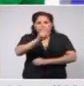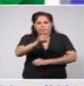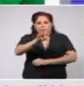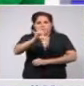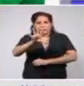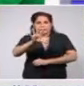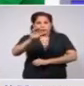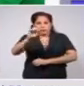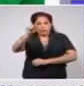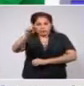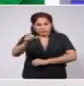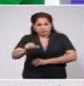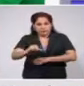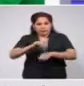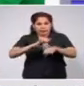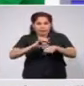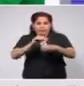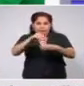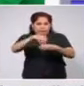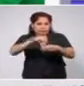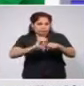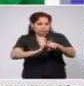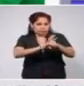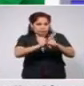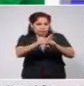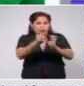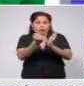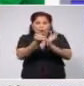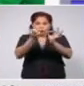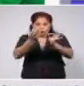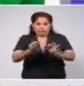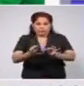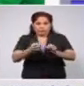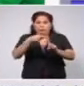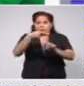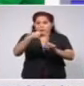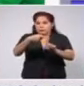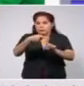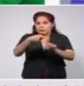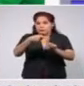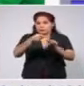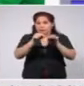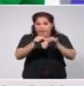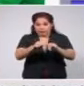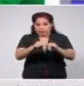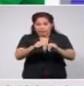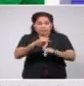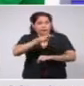68.250 pacientes que se han diagnosticado con la enfermedad hasta el día